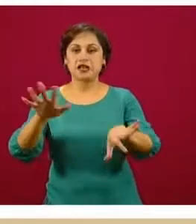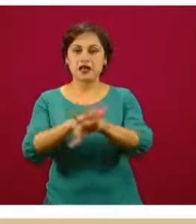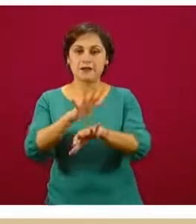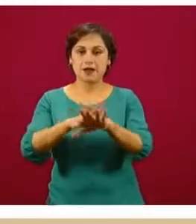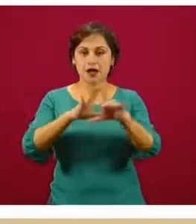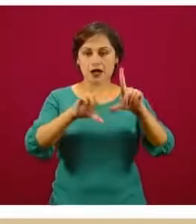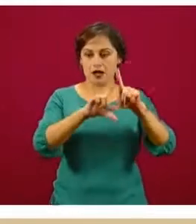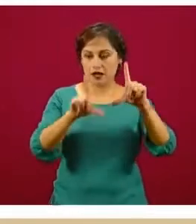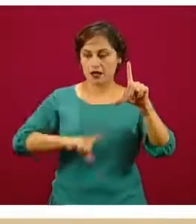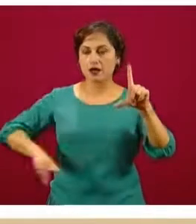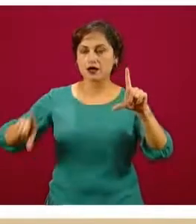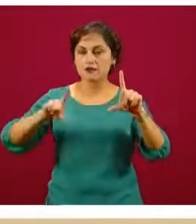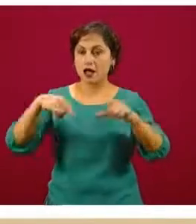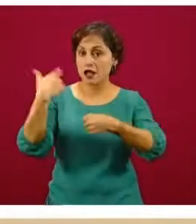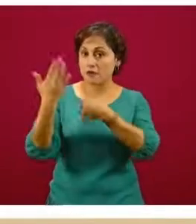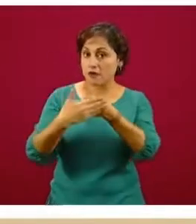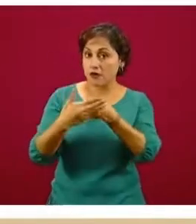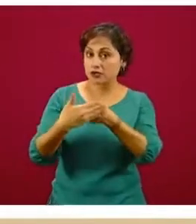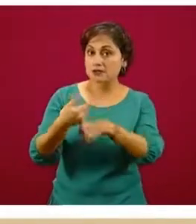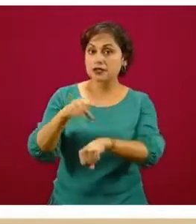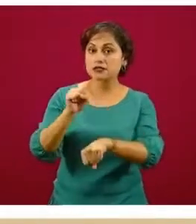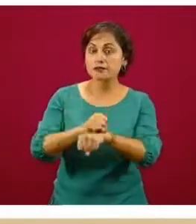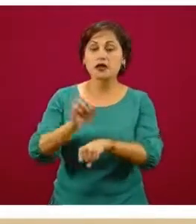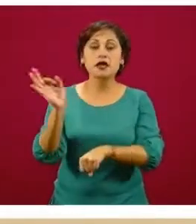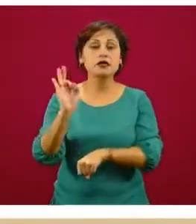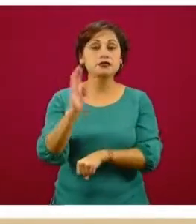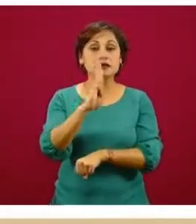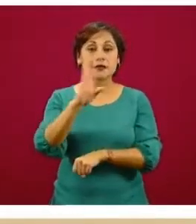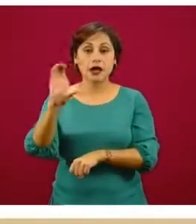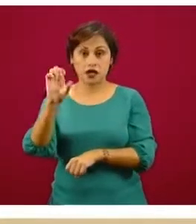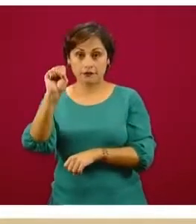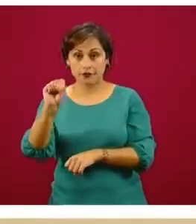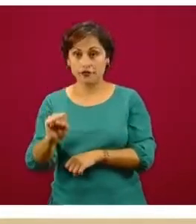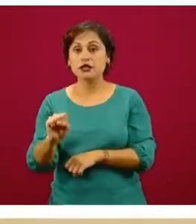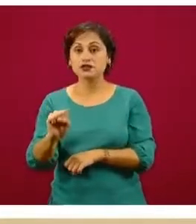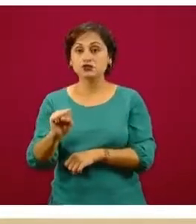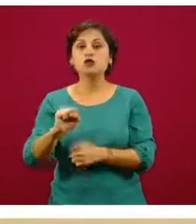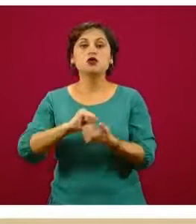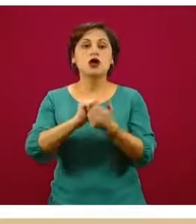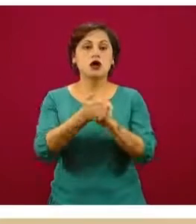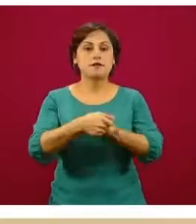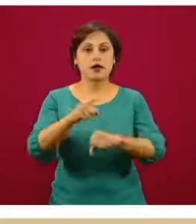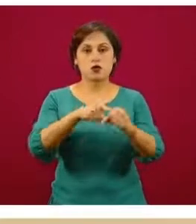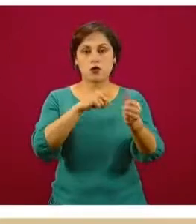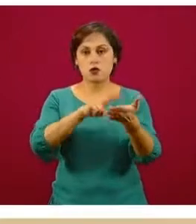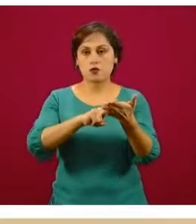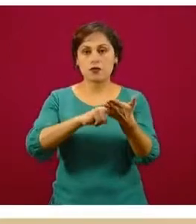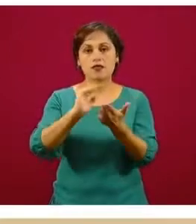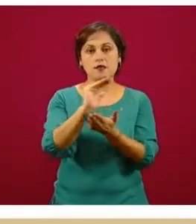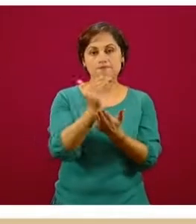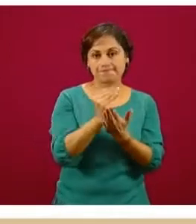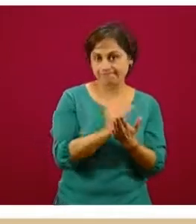viendo estados como Baja California Sur, que pasaron al color verde, y lo mismo